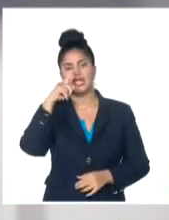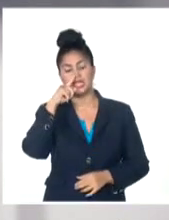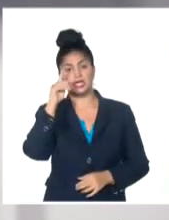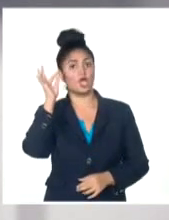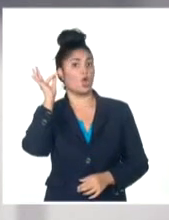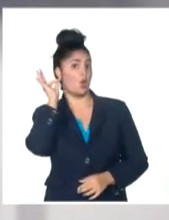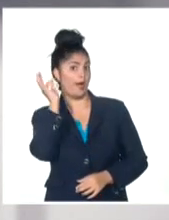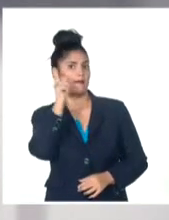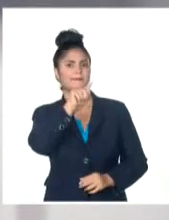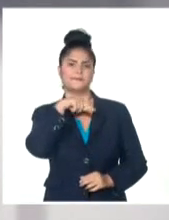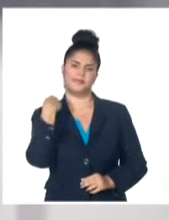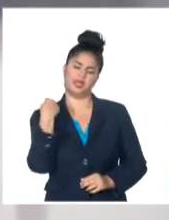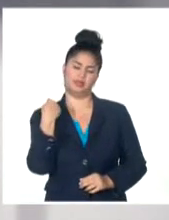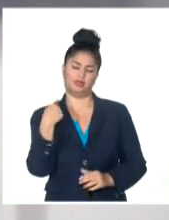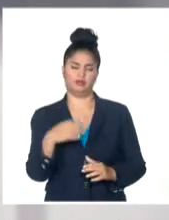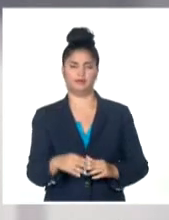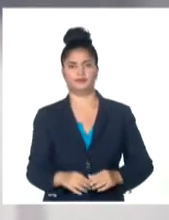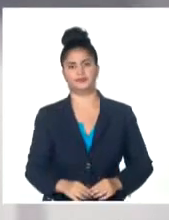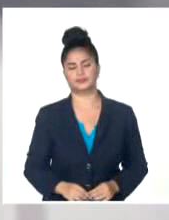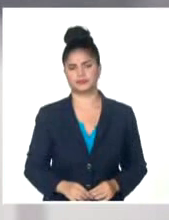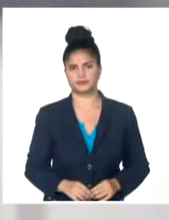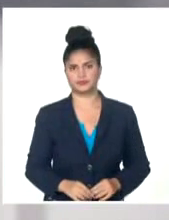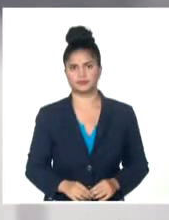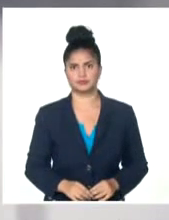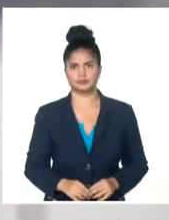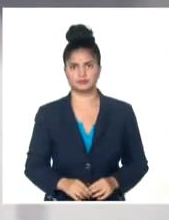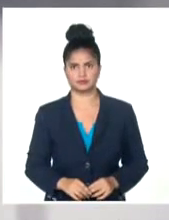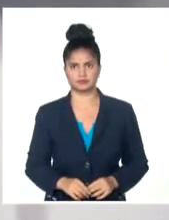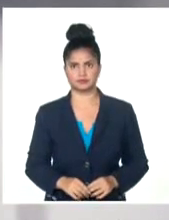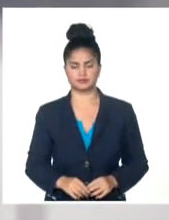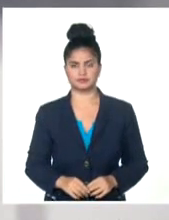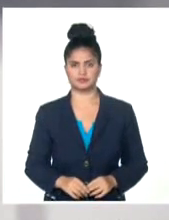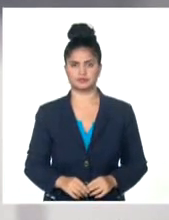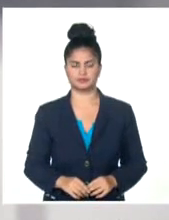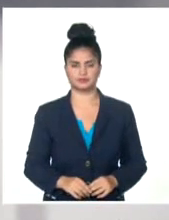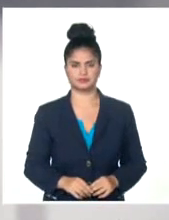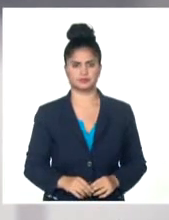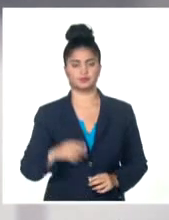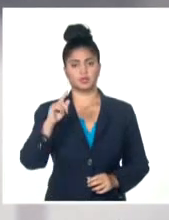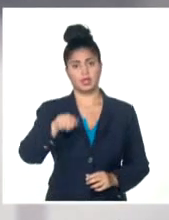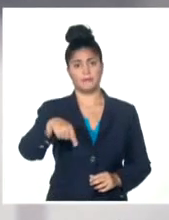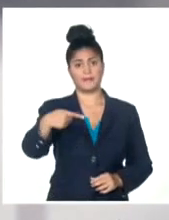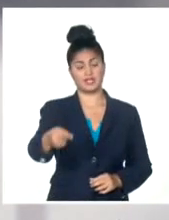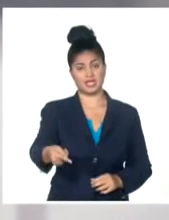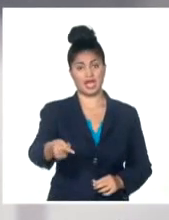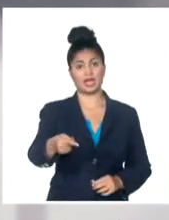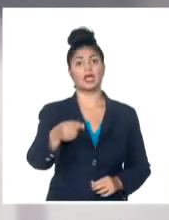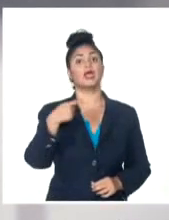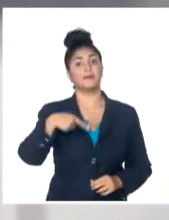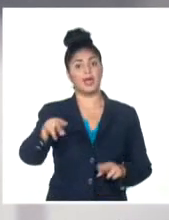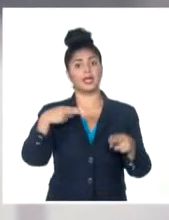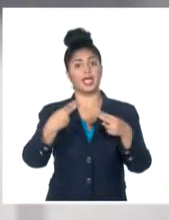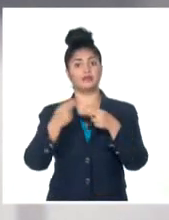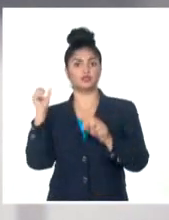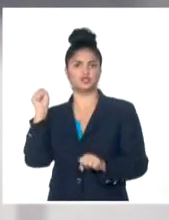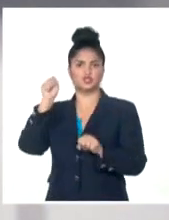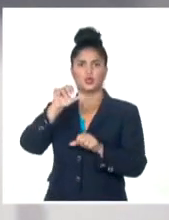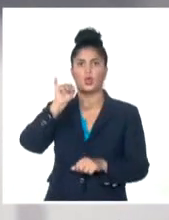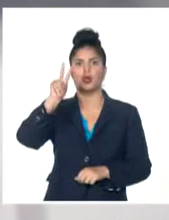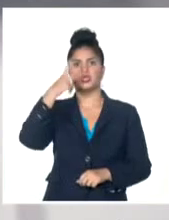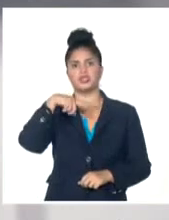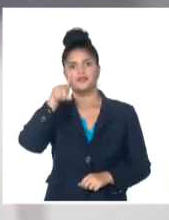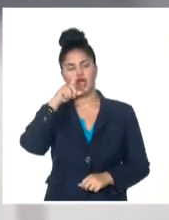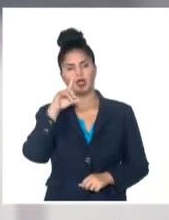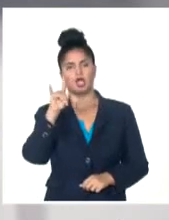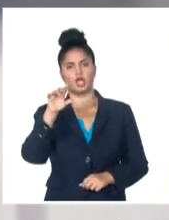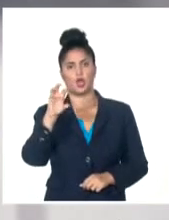multilaureada francesa Clarisse y encajó el tercer revés de la escuadra cubana. Mañana subirán al tatami en este Mundial de Judo Iván Silva en